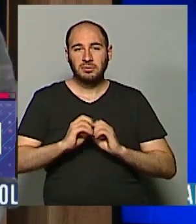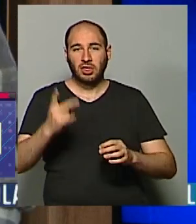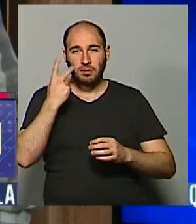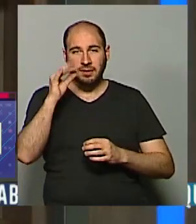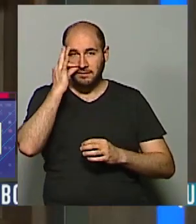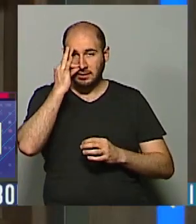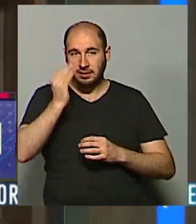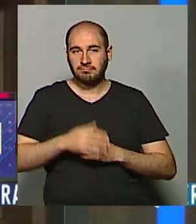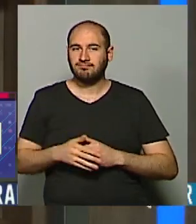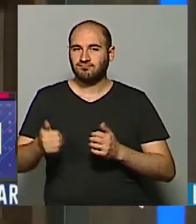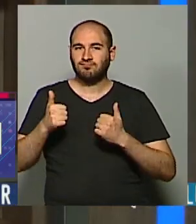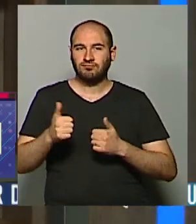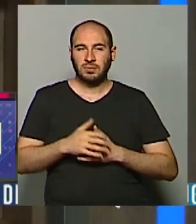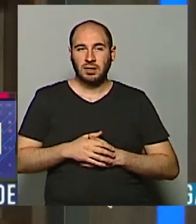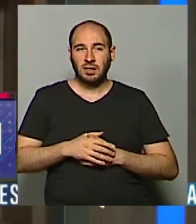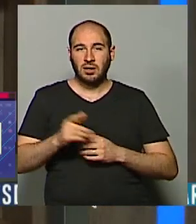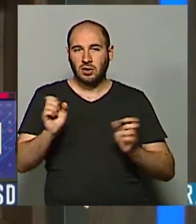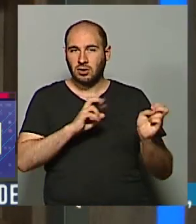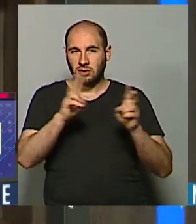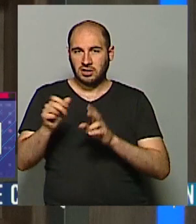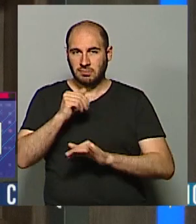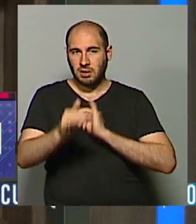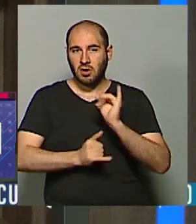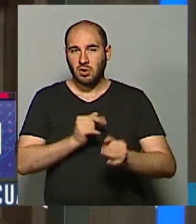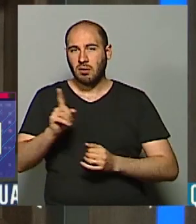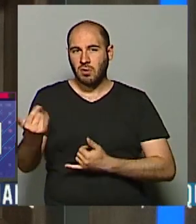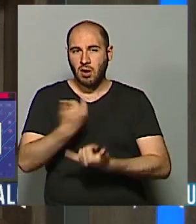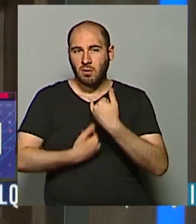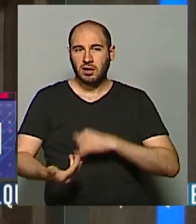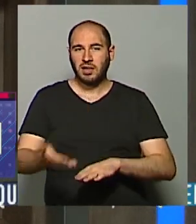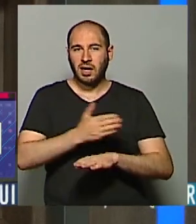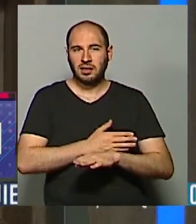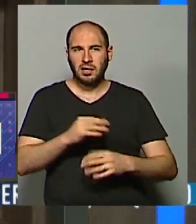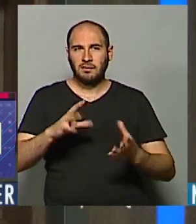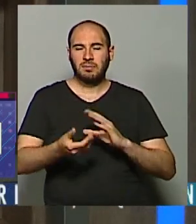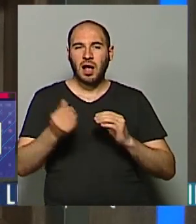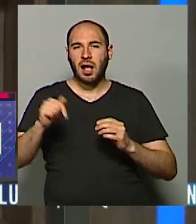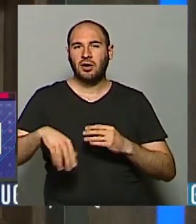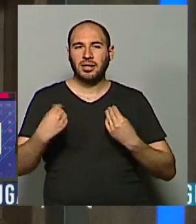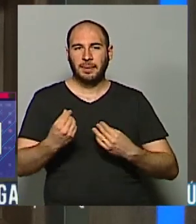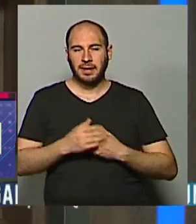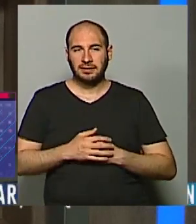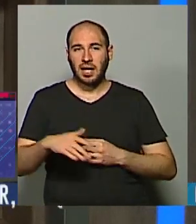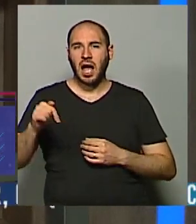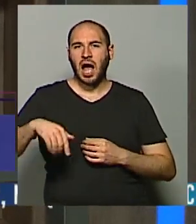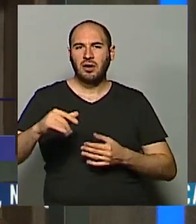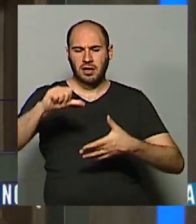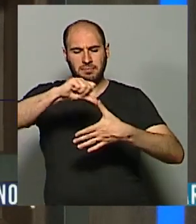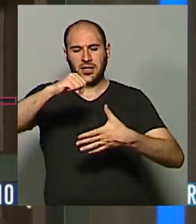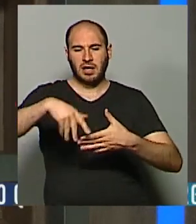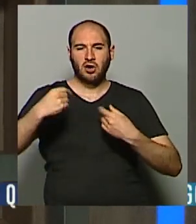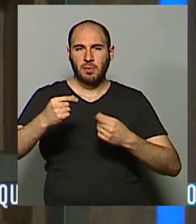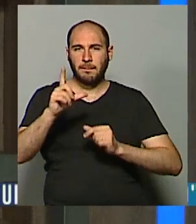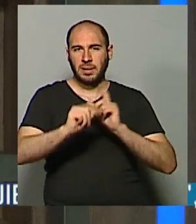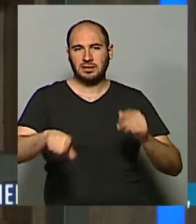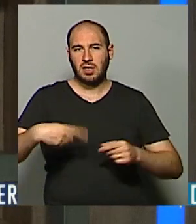2020. Muy bien, y ahora te tengo que cambiar de tema y como bien dijimos hace un minuto, ¿cómo se encuentra la situación actual de Latinoamérica, el resto